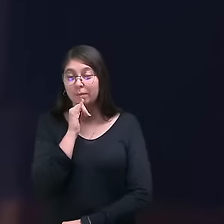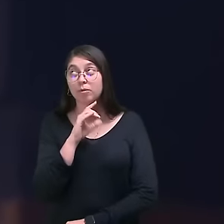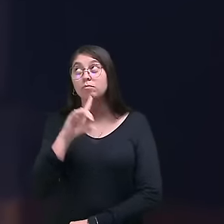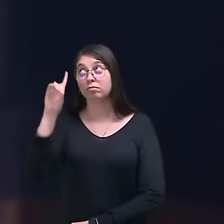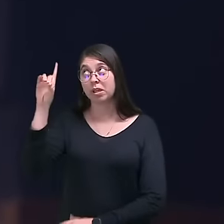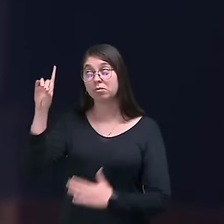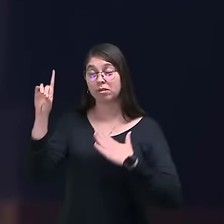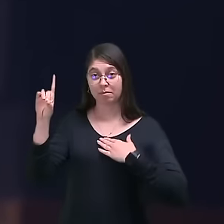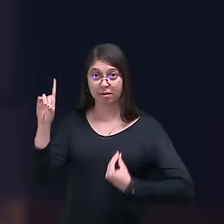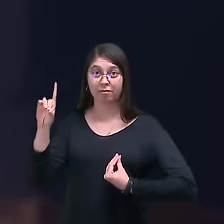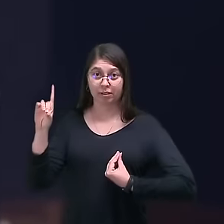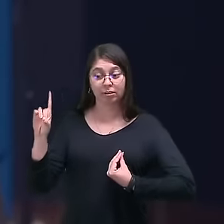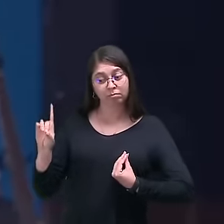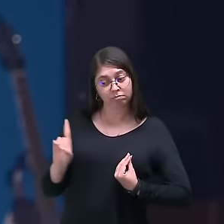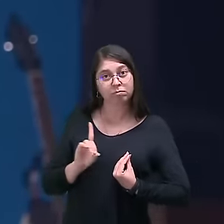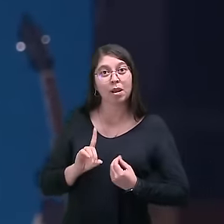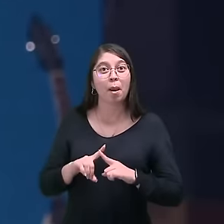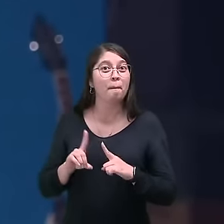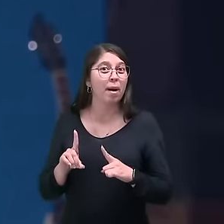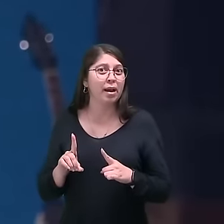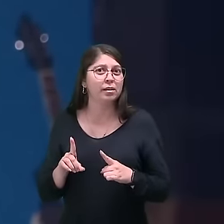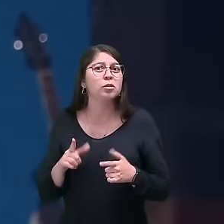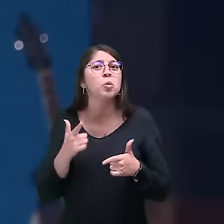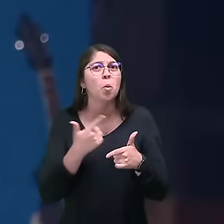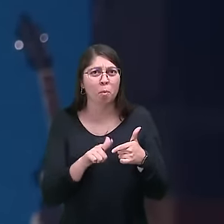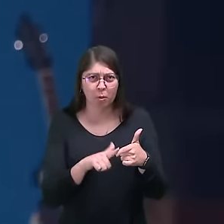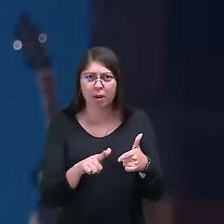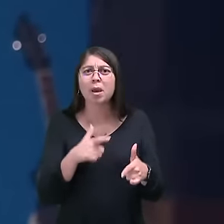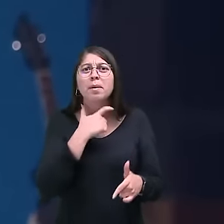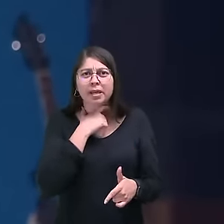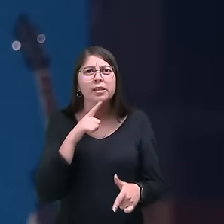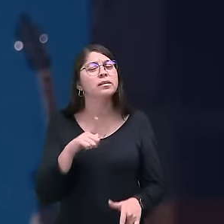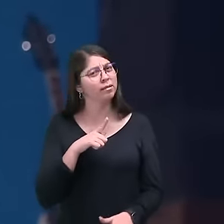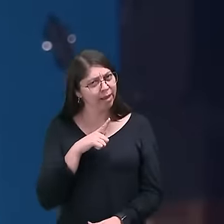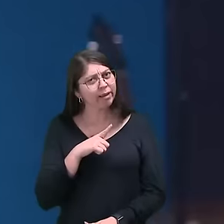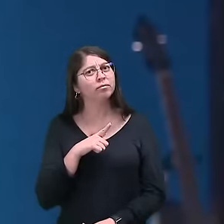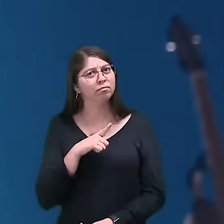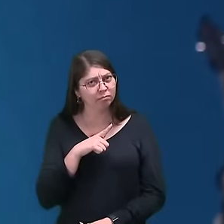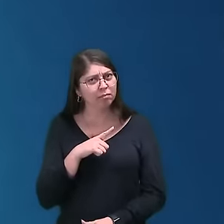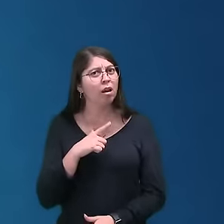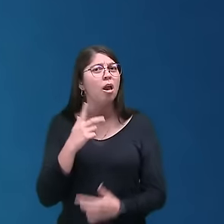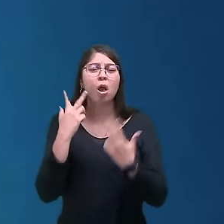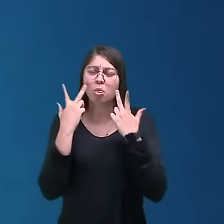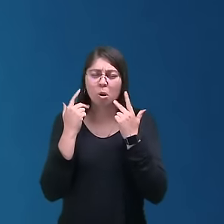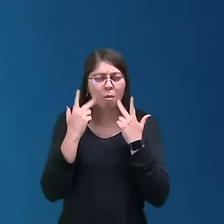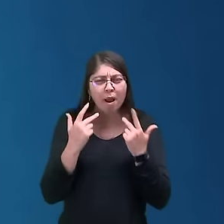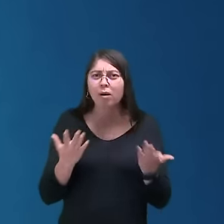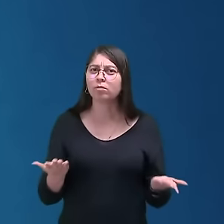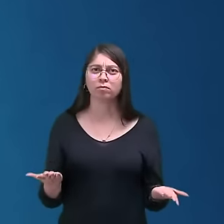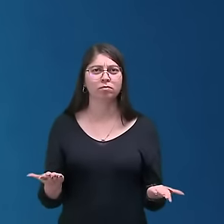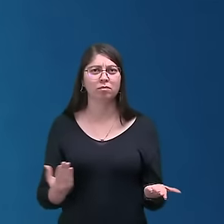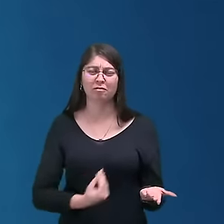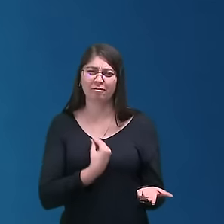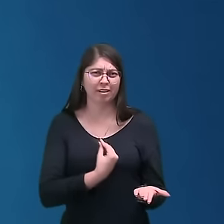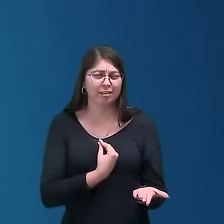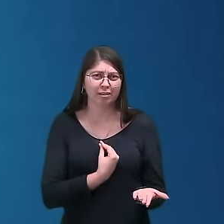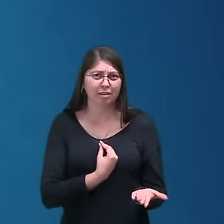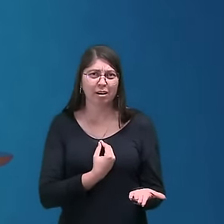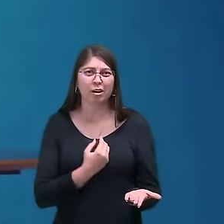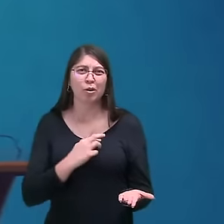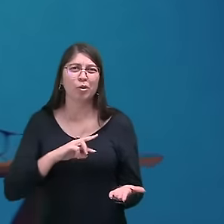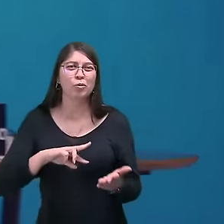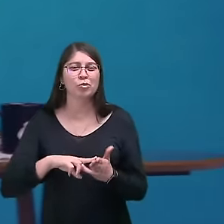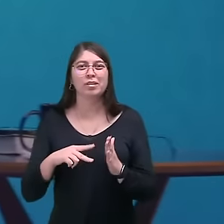vida no te faz inmune a las crisis, no te faz inmune a los problemas, no te da inmunidad